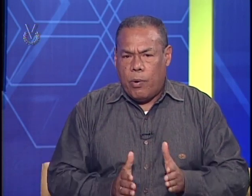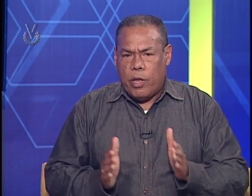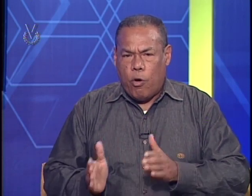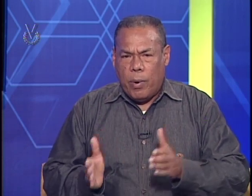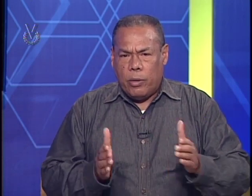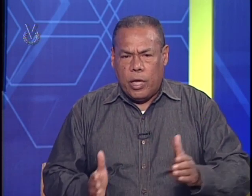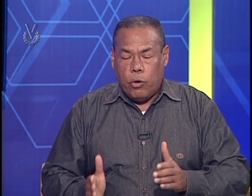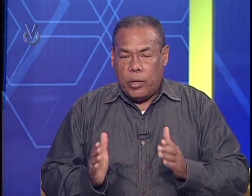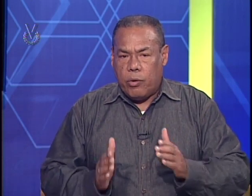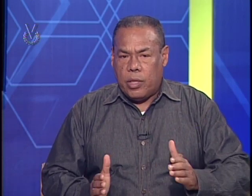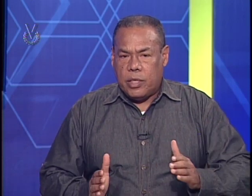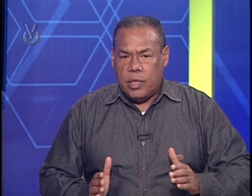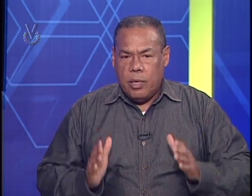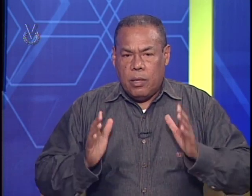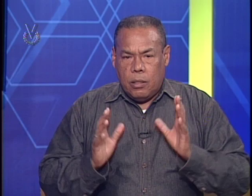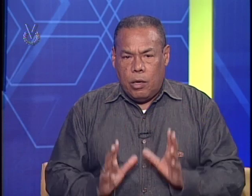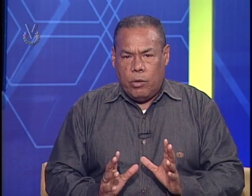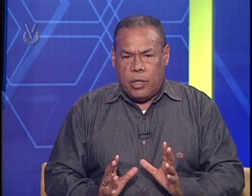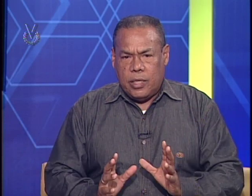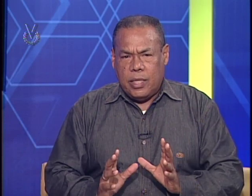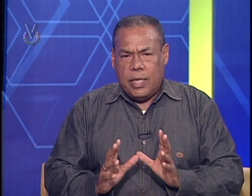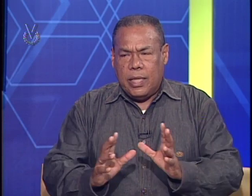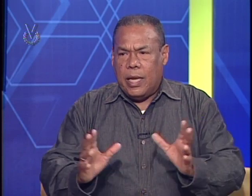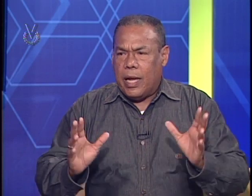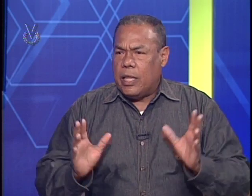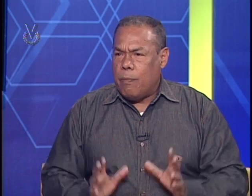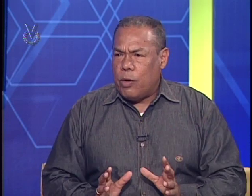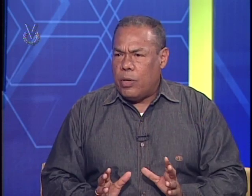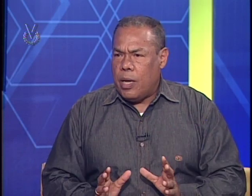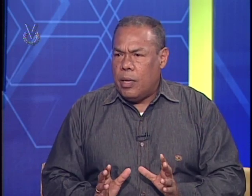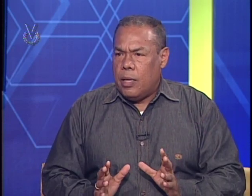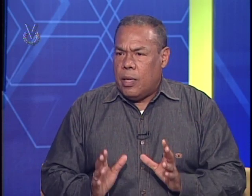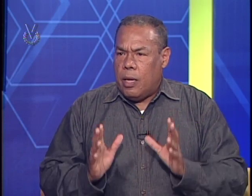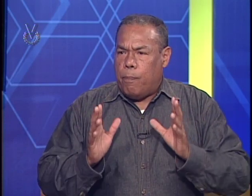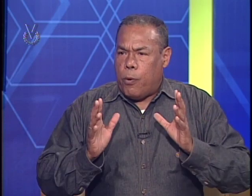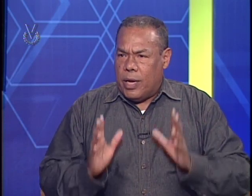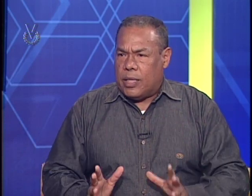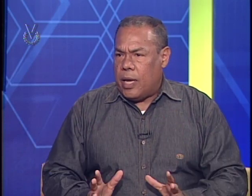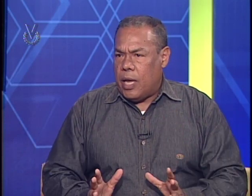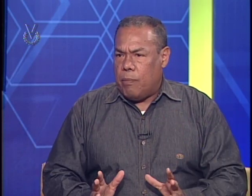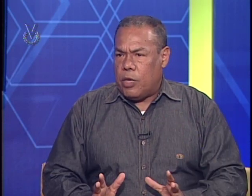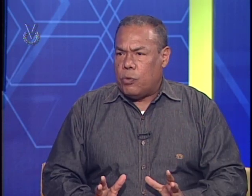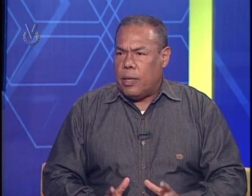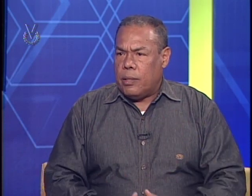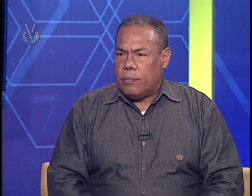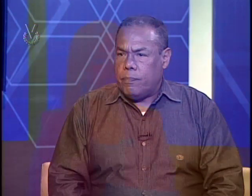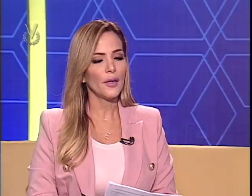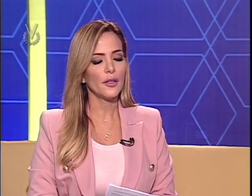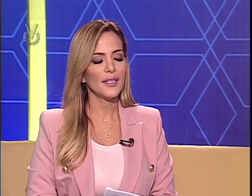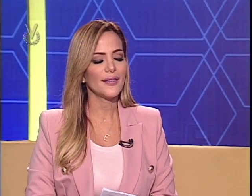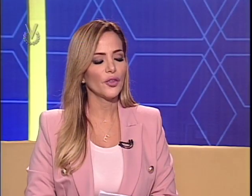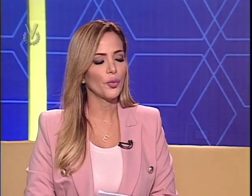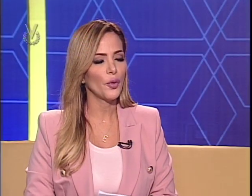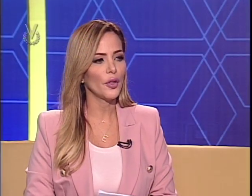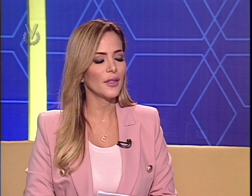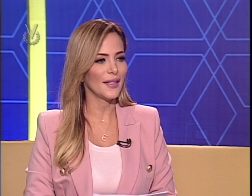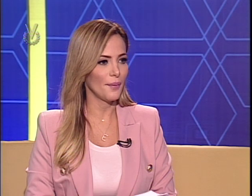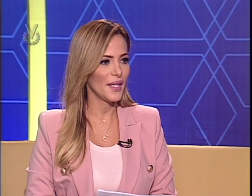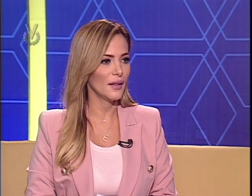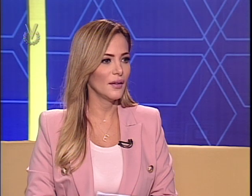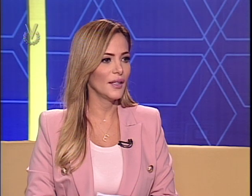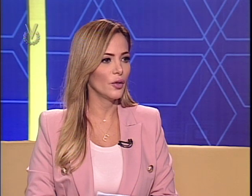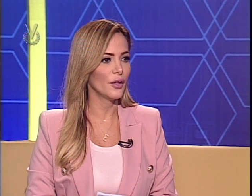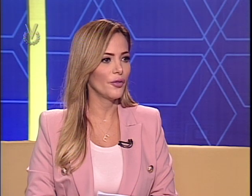contra del pueblo y en contra de los intereses de las grandes mayorías proletarias en Venezuela. Hay trabajadores del sector público